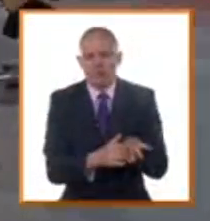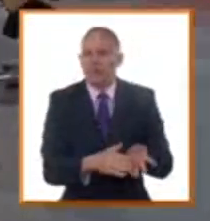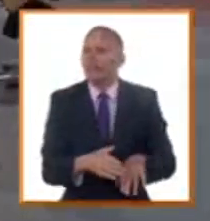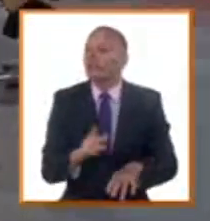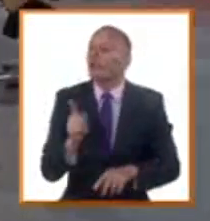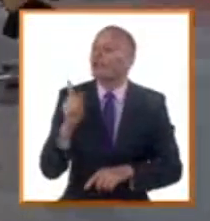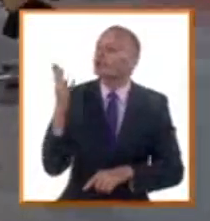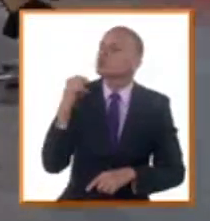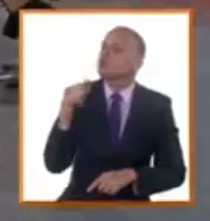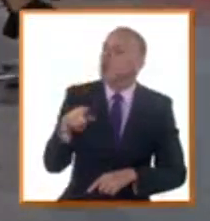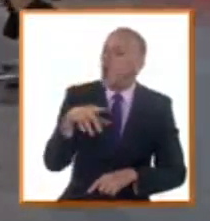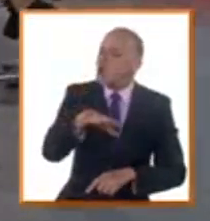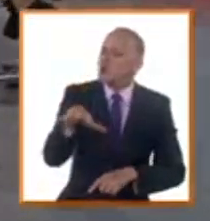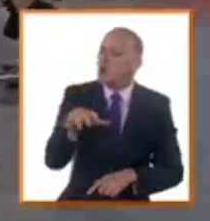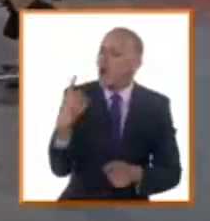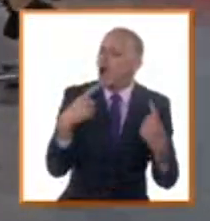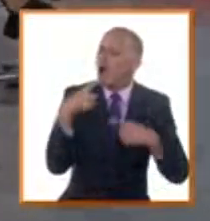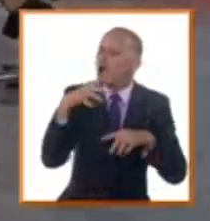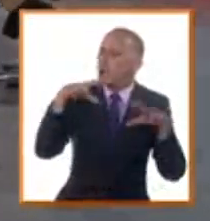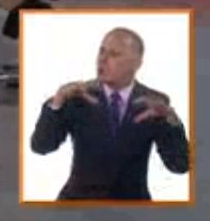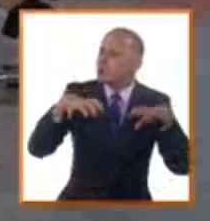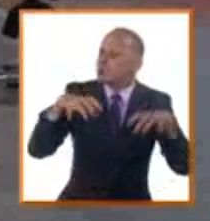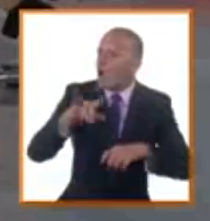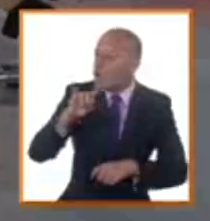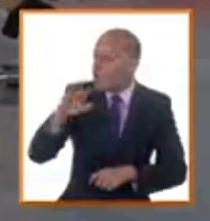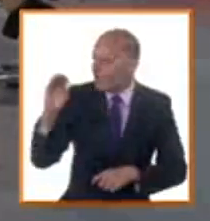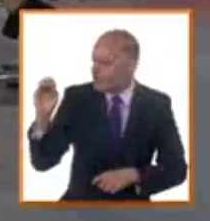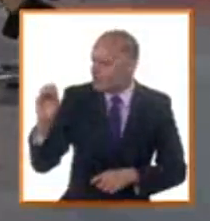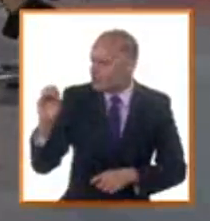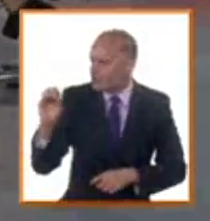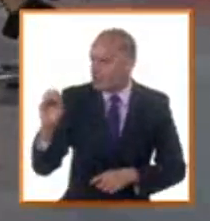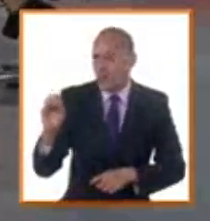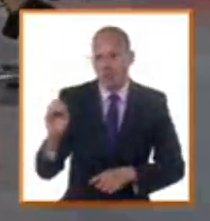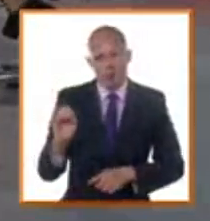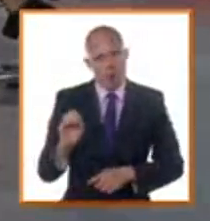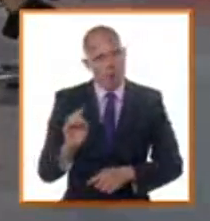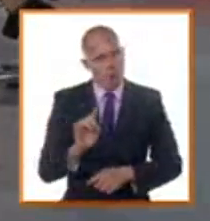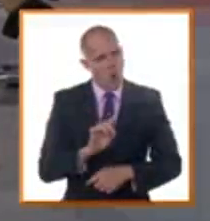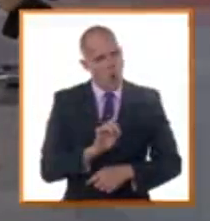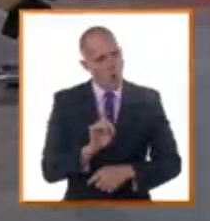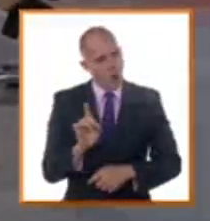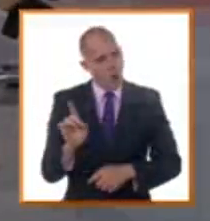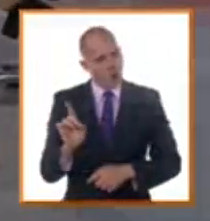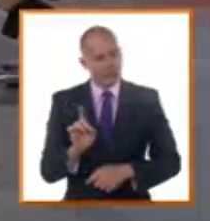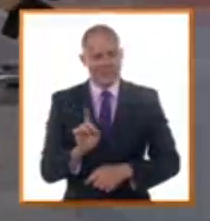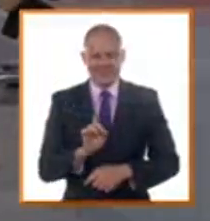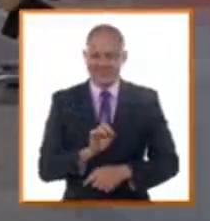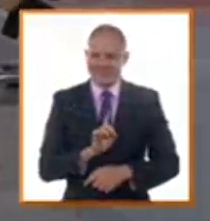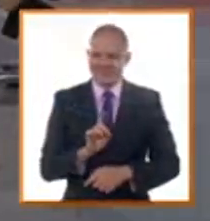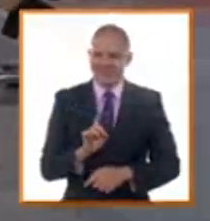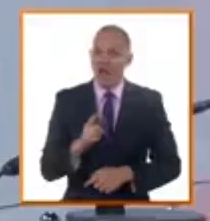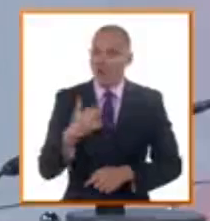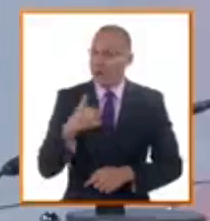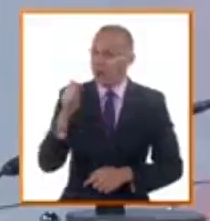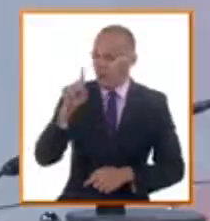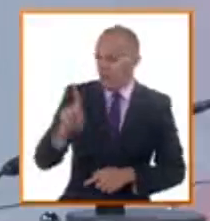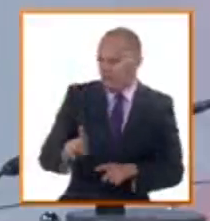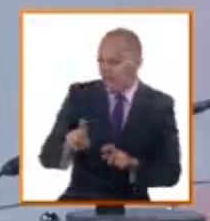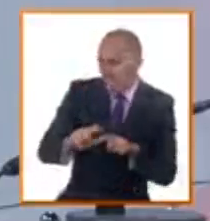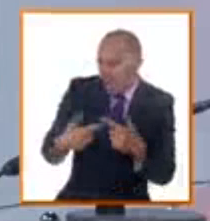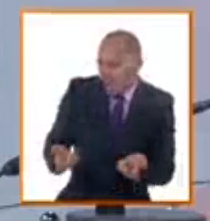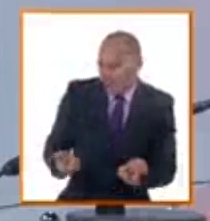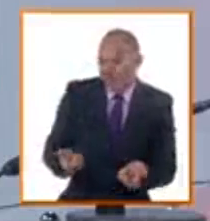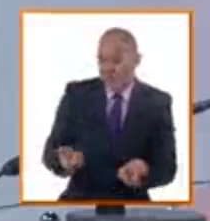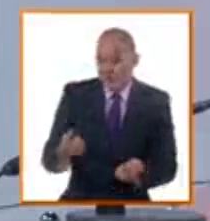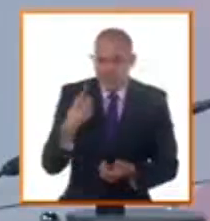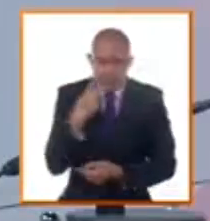milímetros. Los hubo también. No, no llegó. No, no creo que haya llegado a Ya, 900 milímetros. pregunto porque realmente lo que hemos